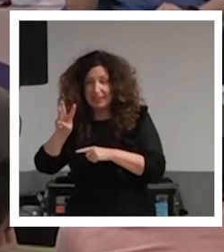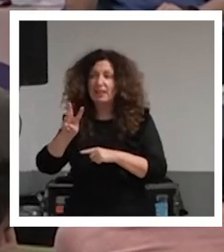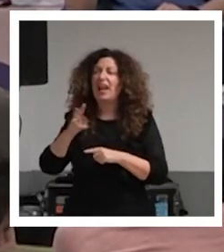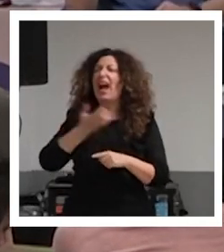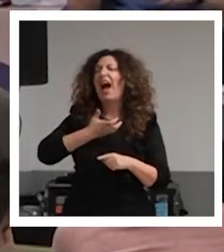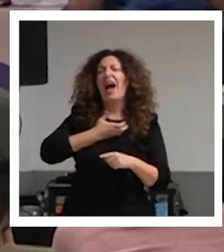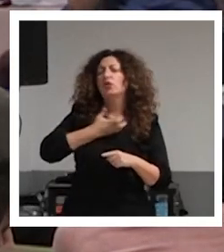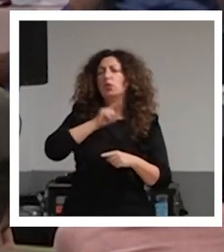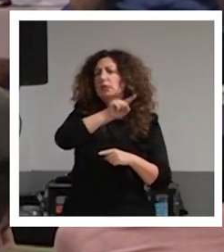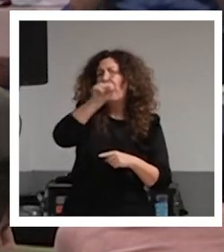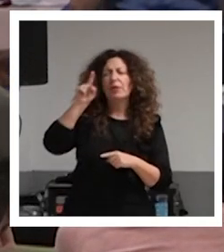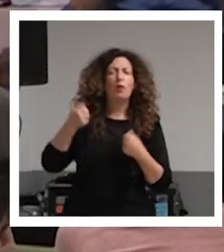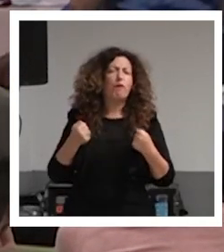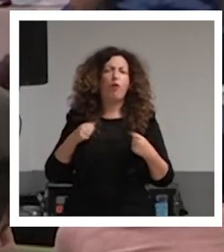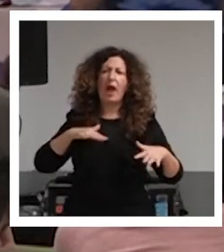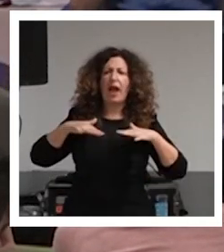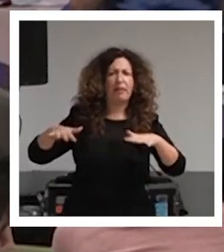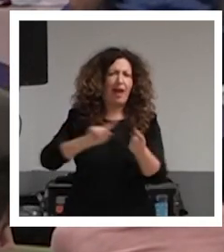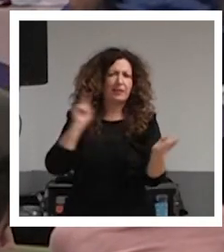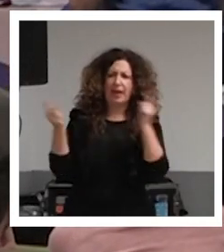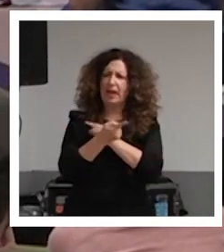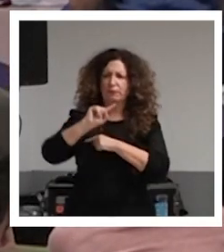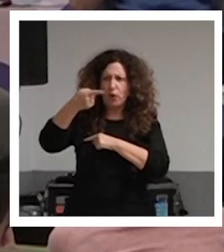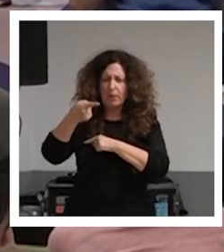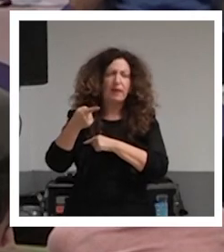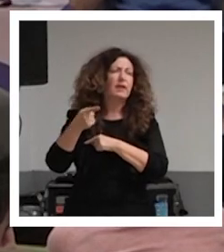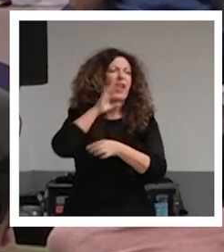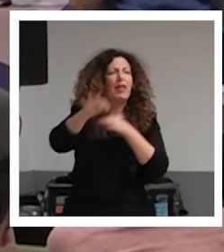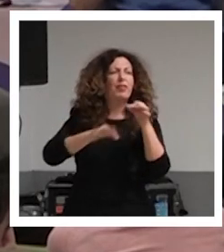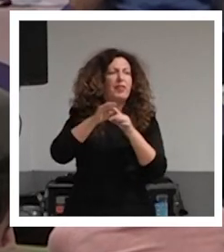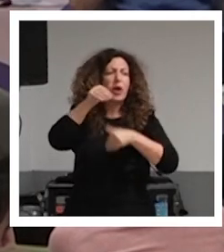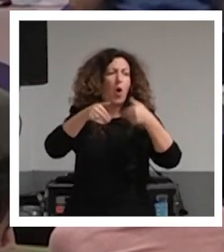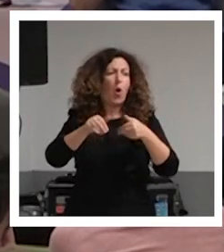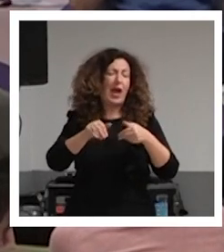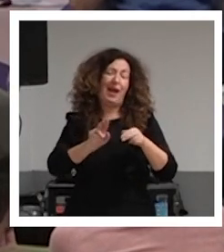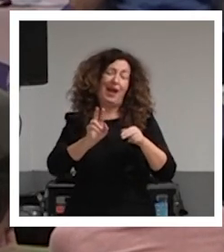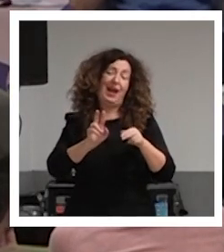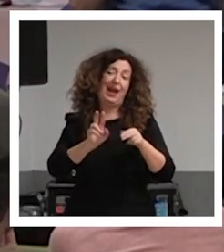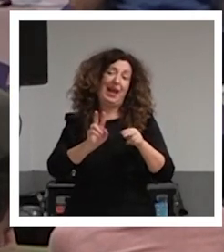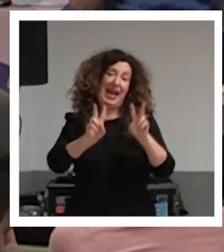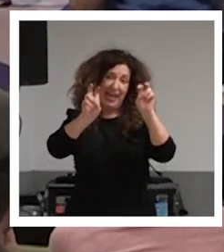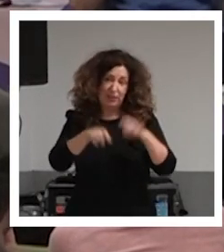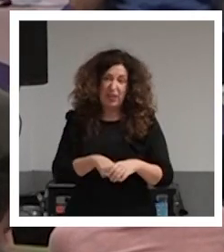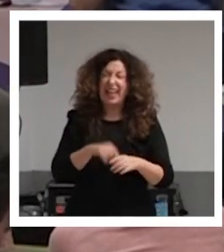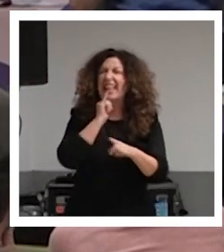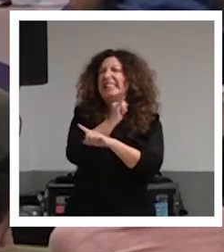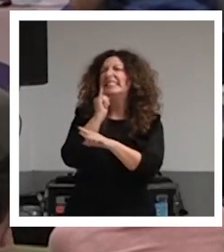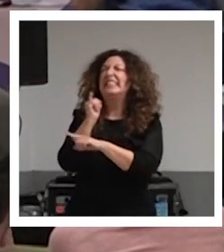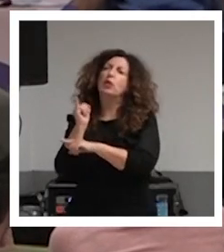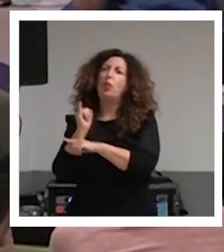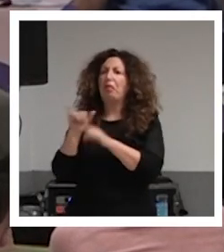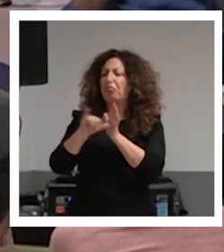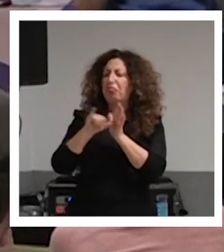la gran fuerza transformadora de un nuevo ciclo electoral como institución más cercana a la gente al final